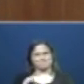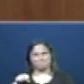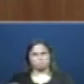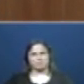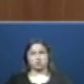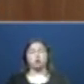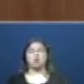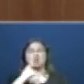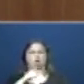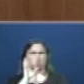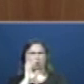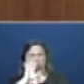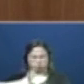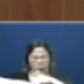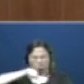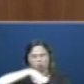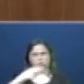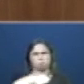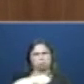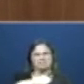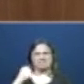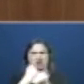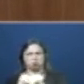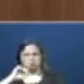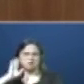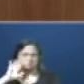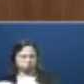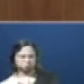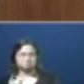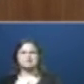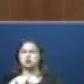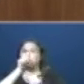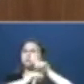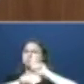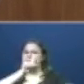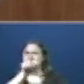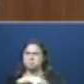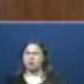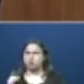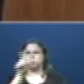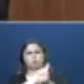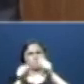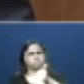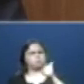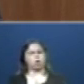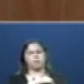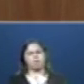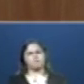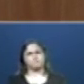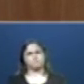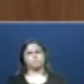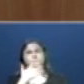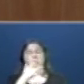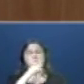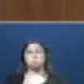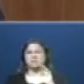corrupción política y económica vuelve a estar desgraciadamente entre los problemas que más preocupan a los ciudadanos la posible